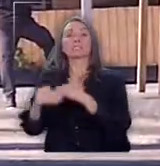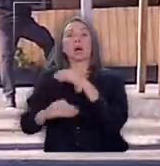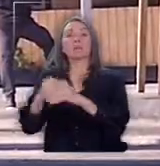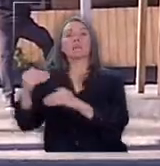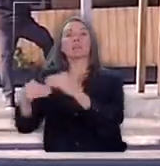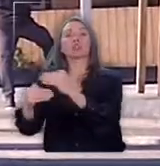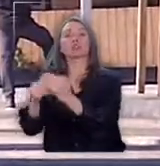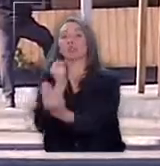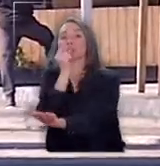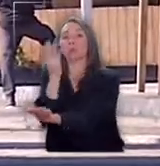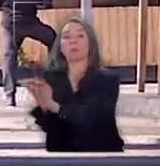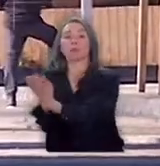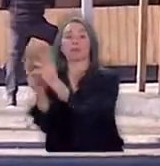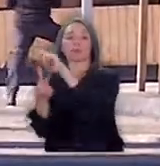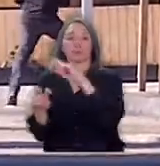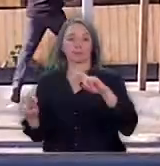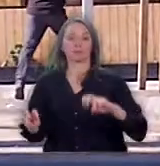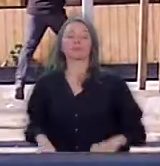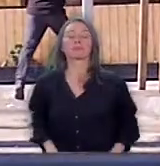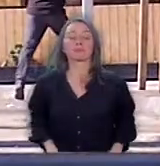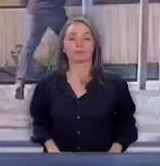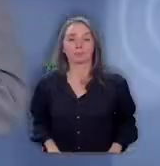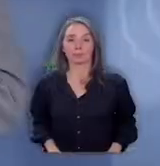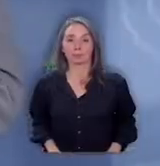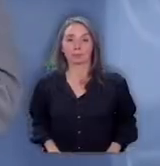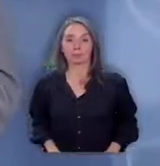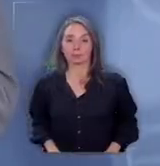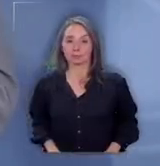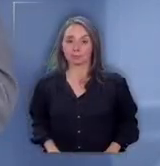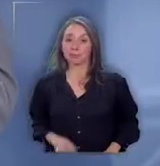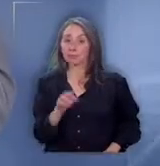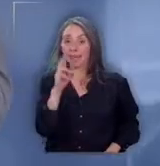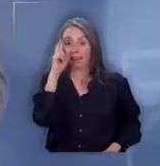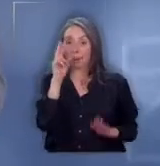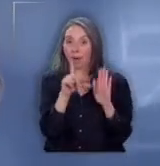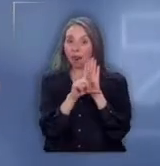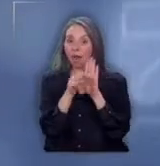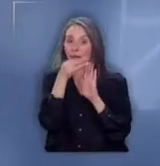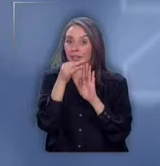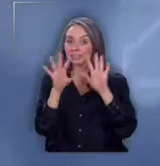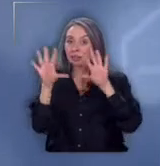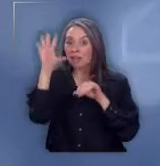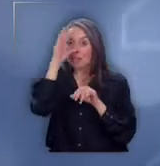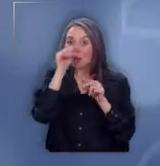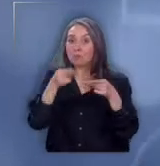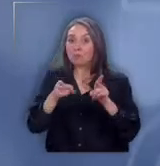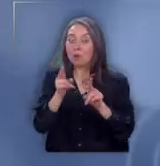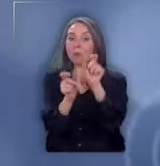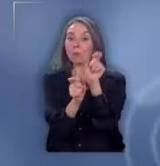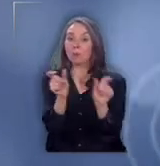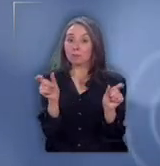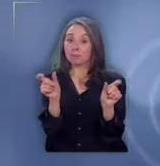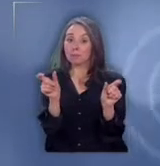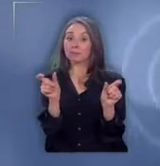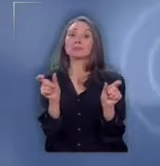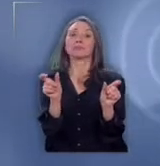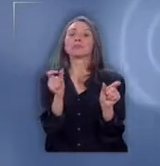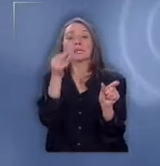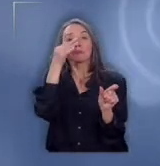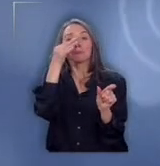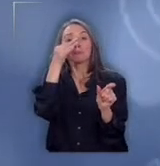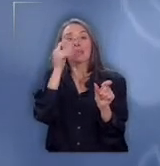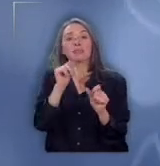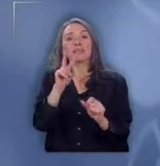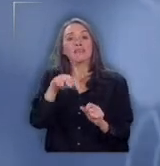proceso legal le recordamos que a partir de las 22 horas televisión Nacional de chile está autorizada para transmitir